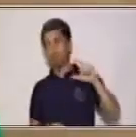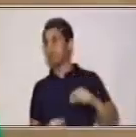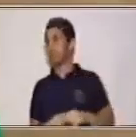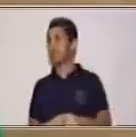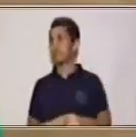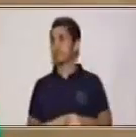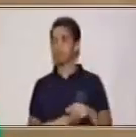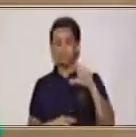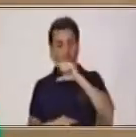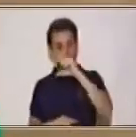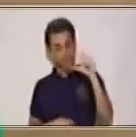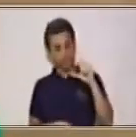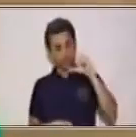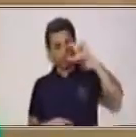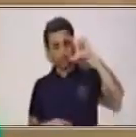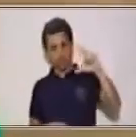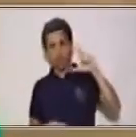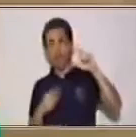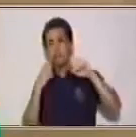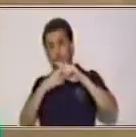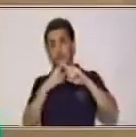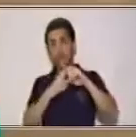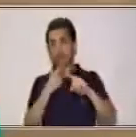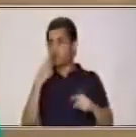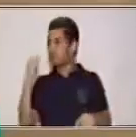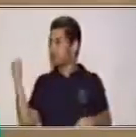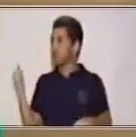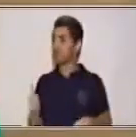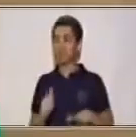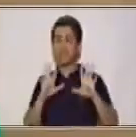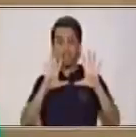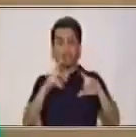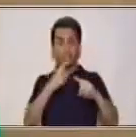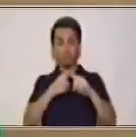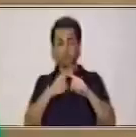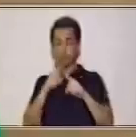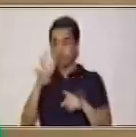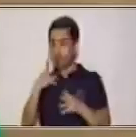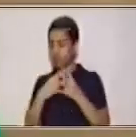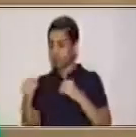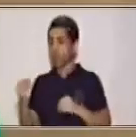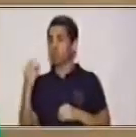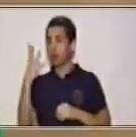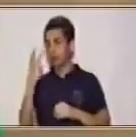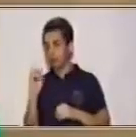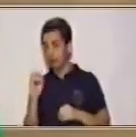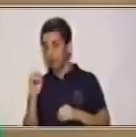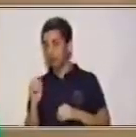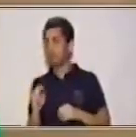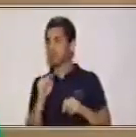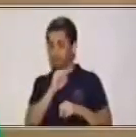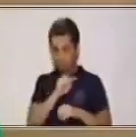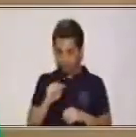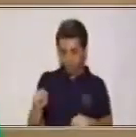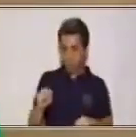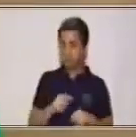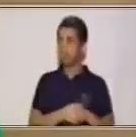medios y extremos. En este caso tenemos 10 por 4, nos va a quedar 40,